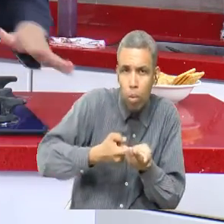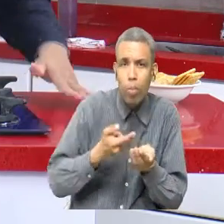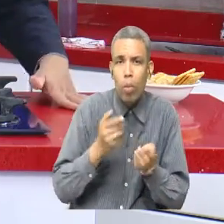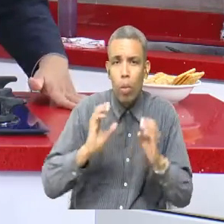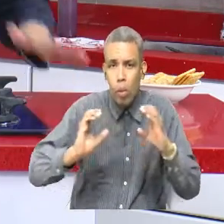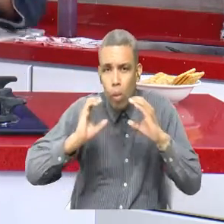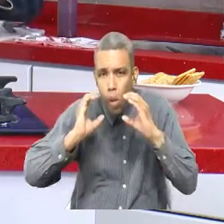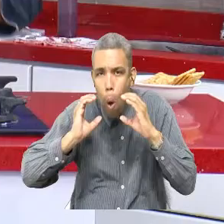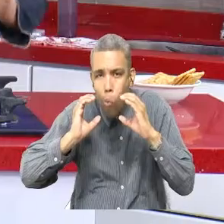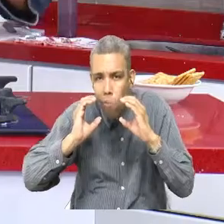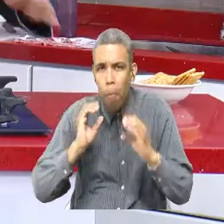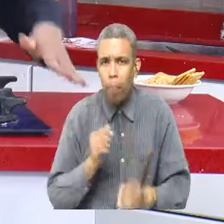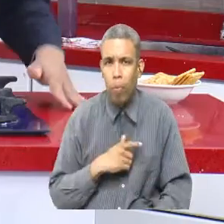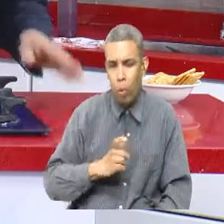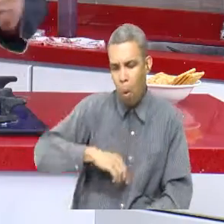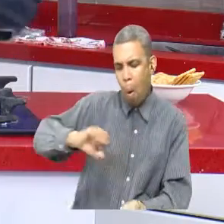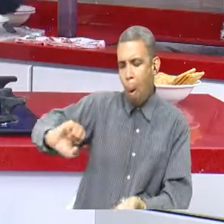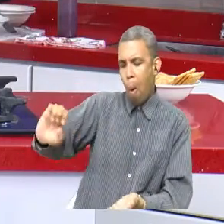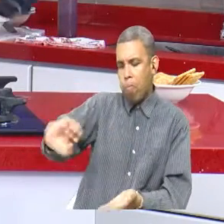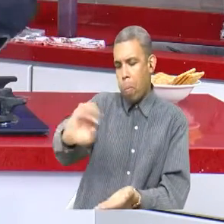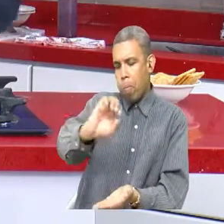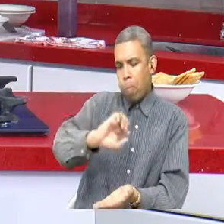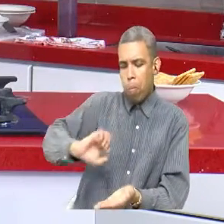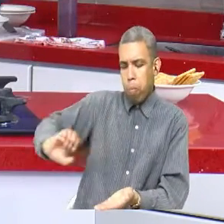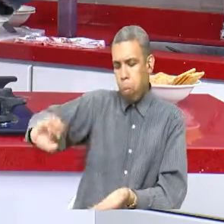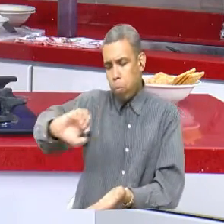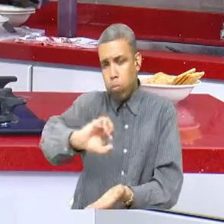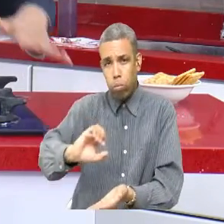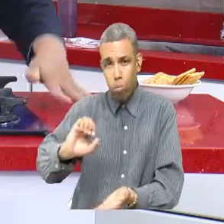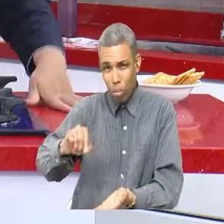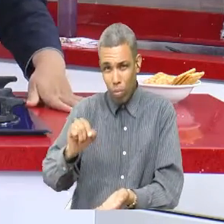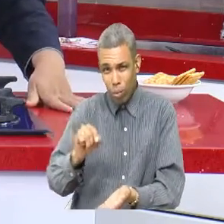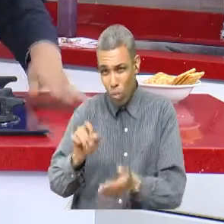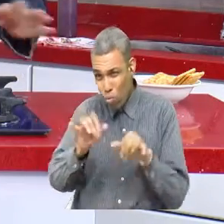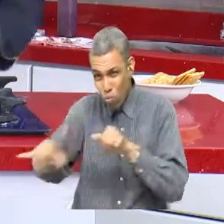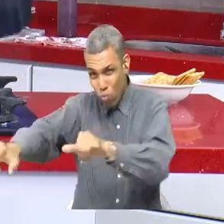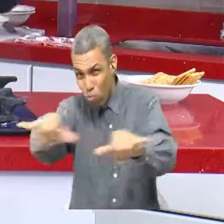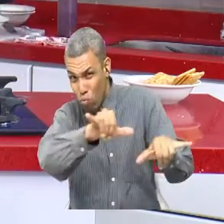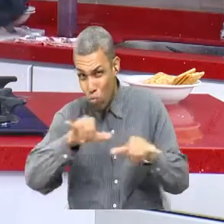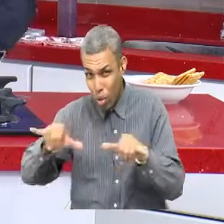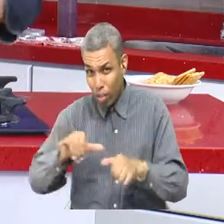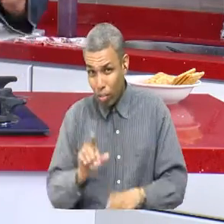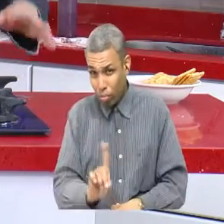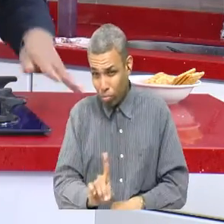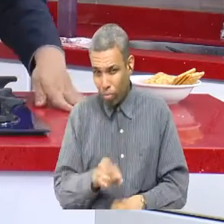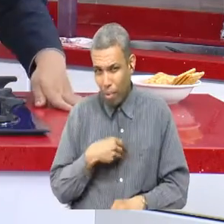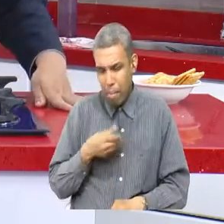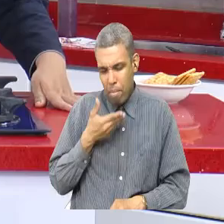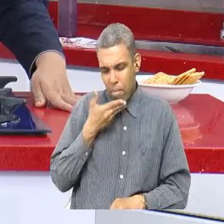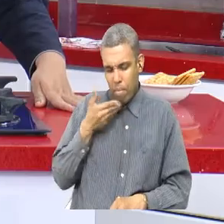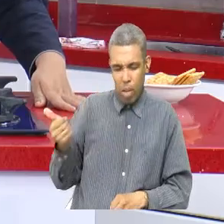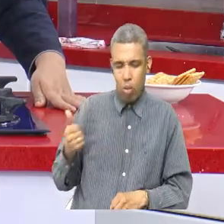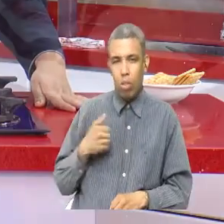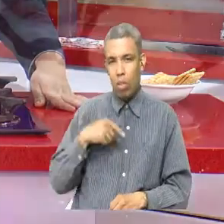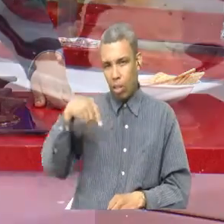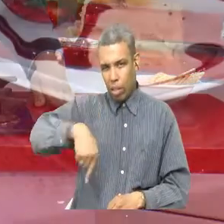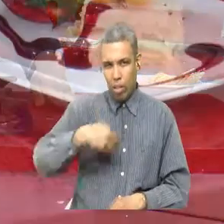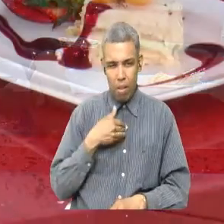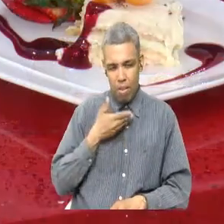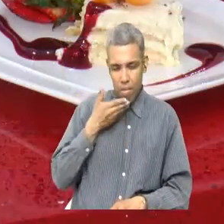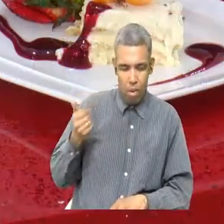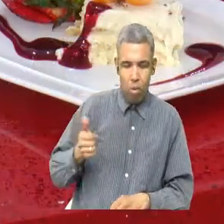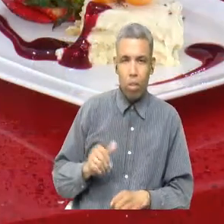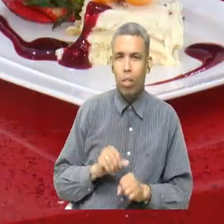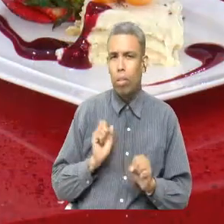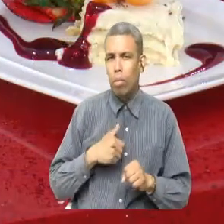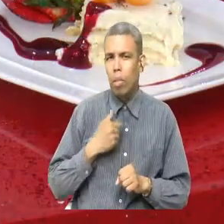Salsas diferentes, no las encuentran en ningún otro sitio, las van a encontrar mejores de pronto. La idea es que vayan a comer allá,